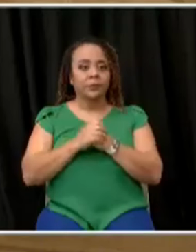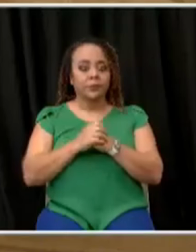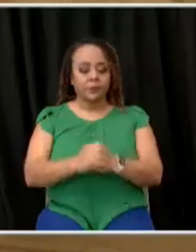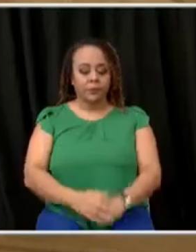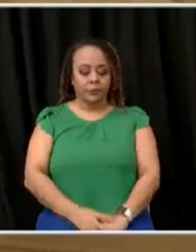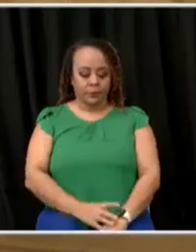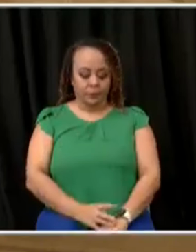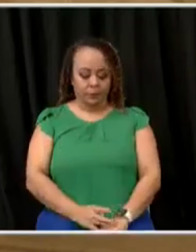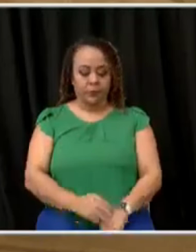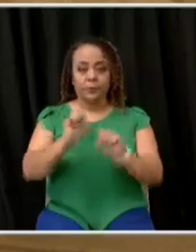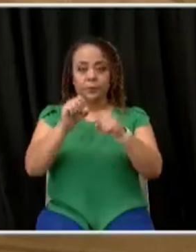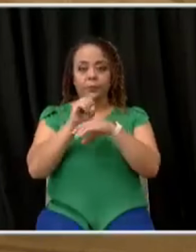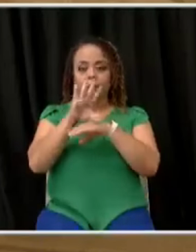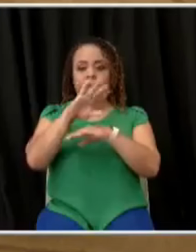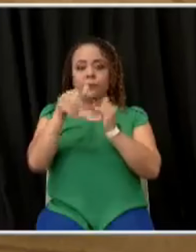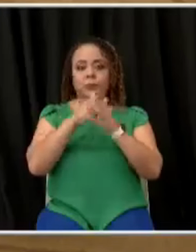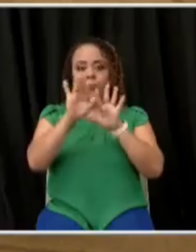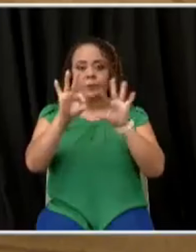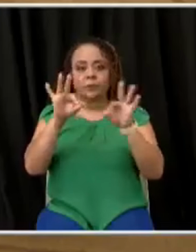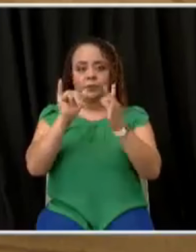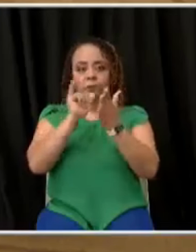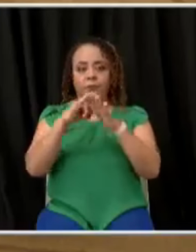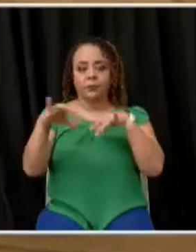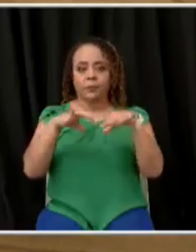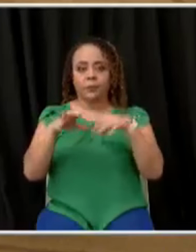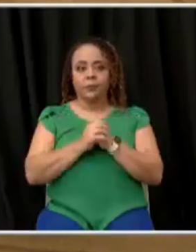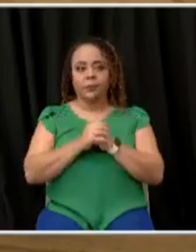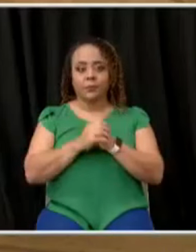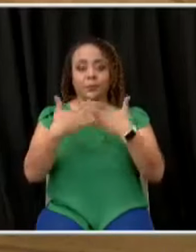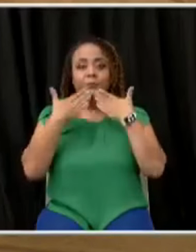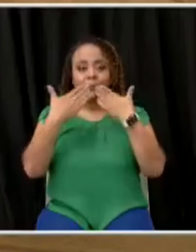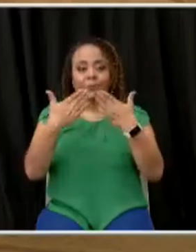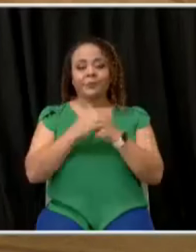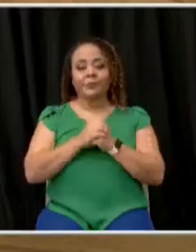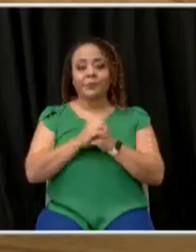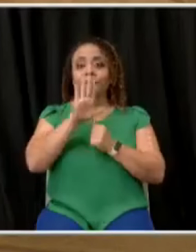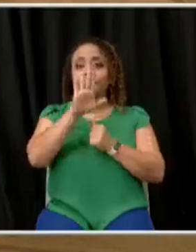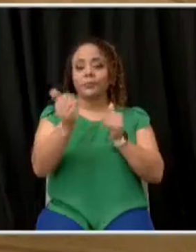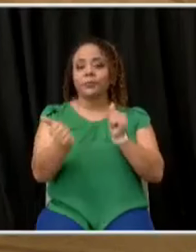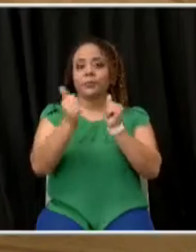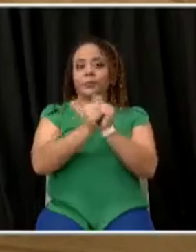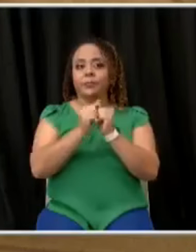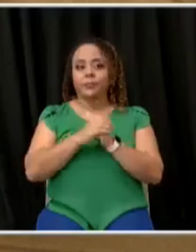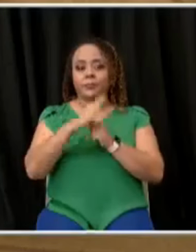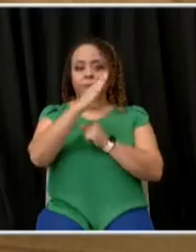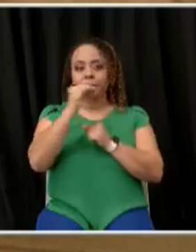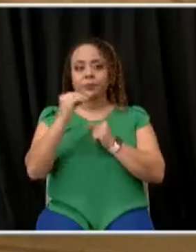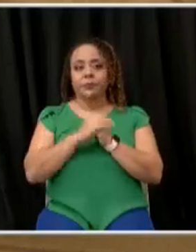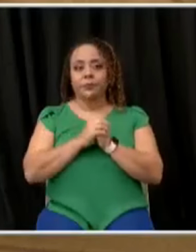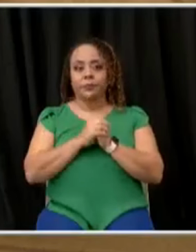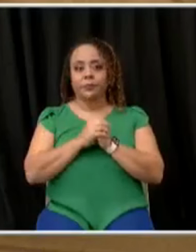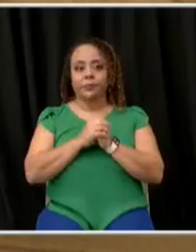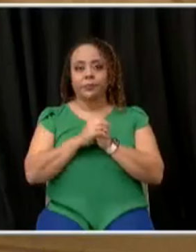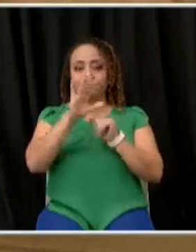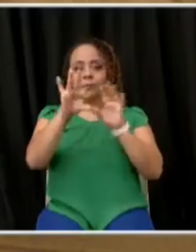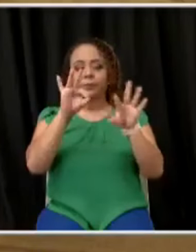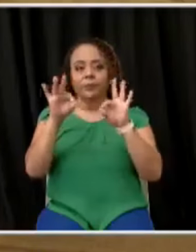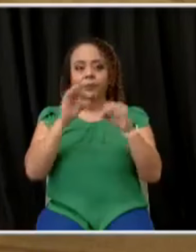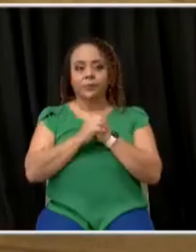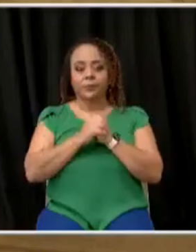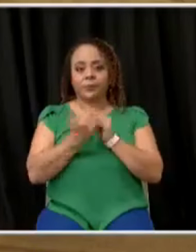podemos enviar todas las invitaciones a estas actividades. Agradecerles su compañía e invitarlos a que